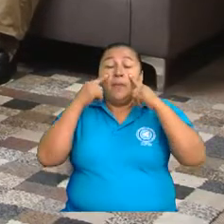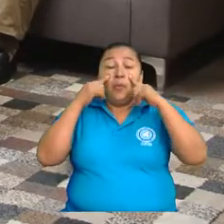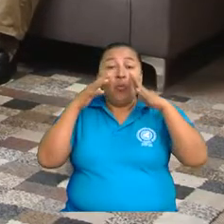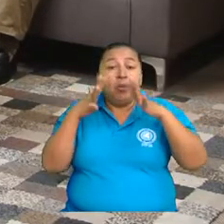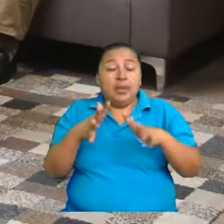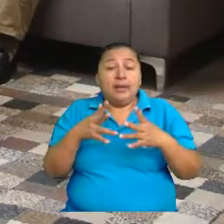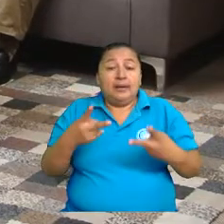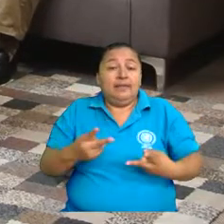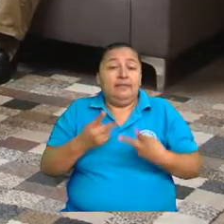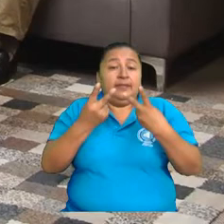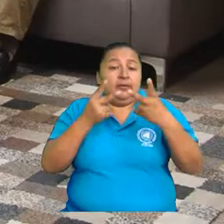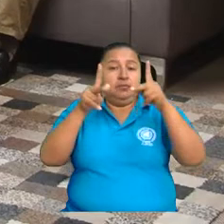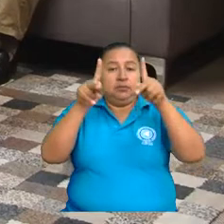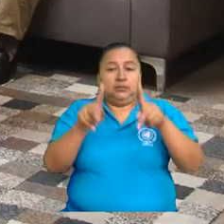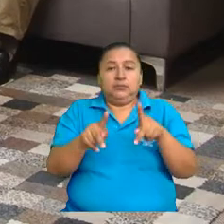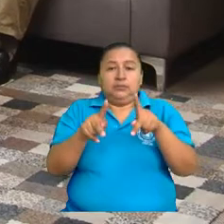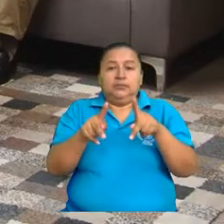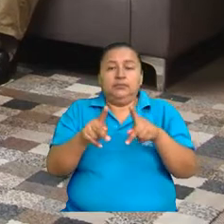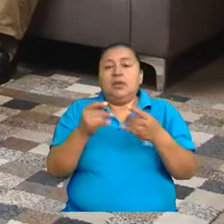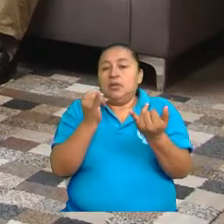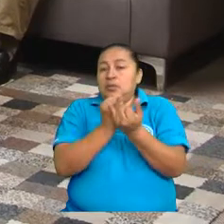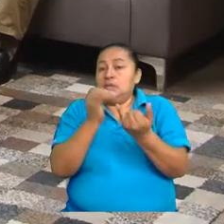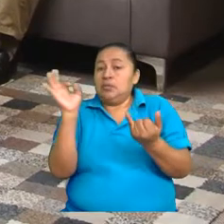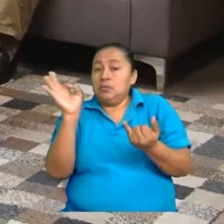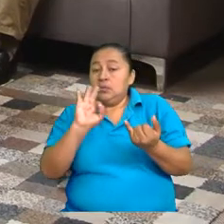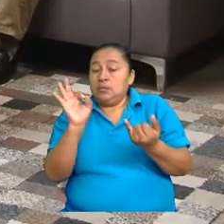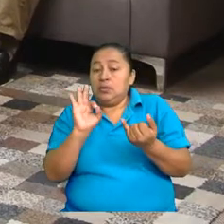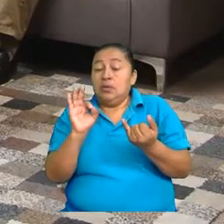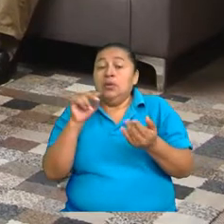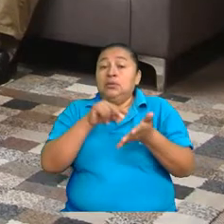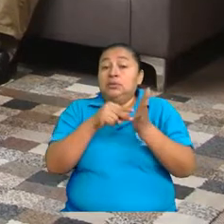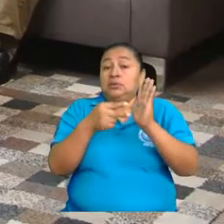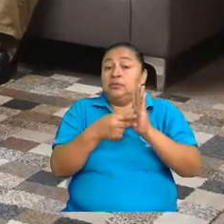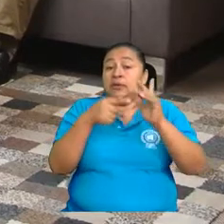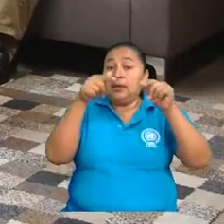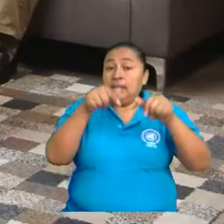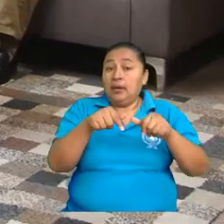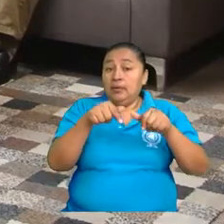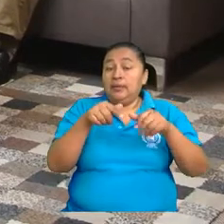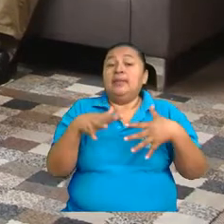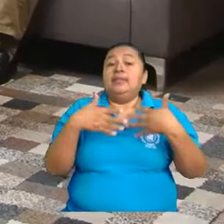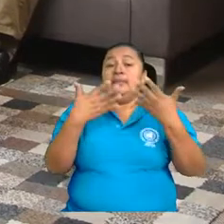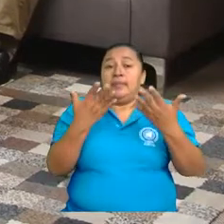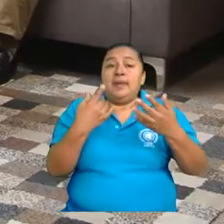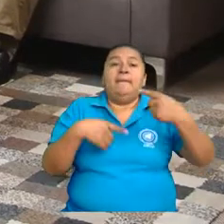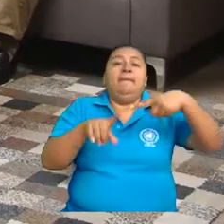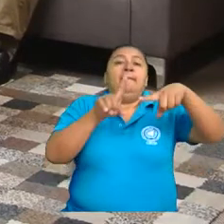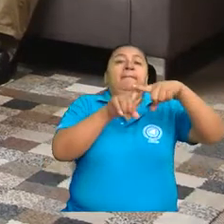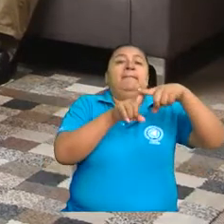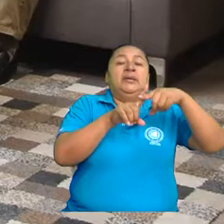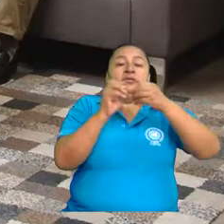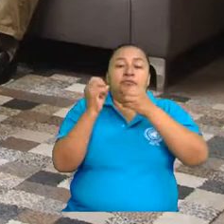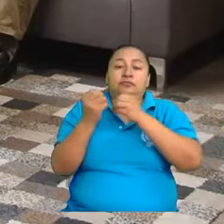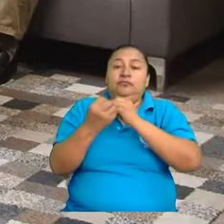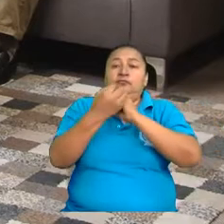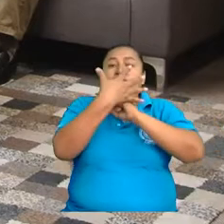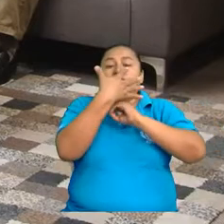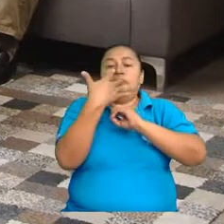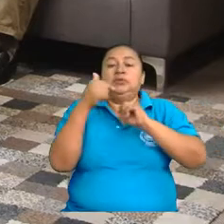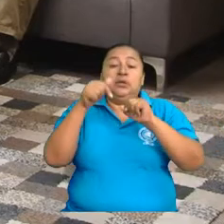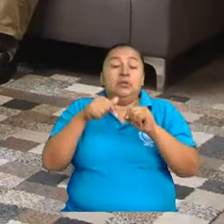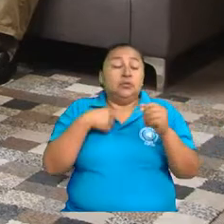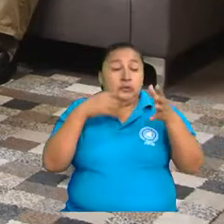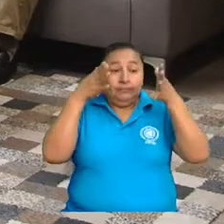la vida de las personas. Asimismo, esto incluye en este momento también el COVID. Entonces, los abordajes que hacemos son